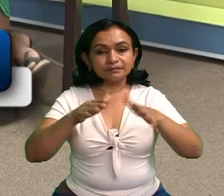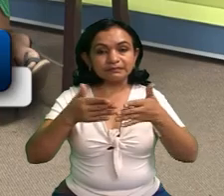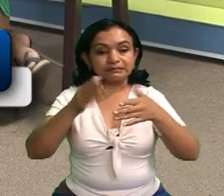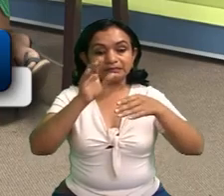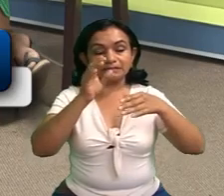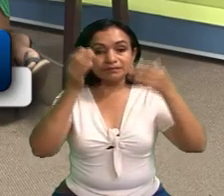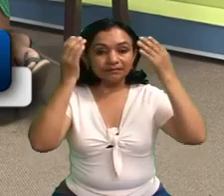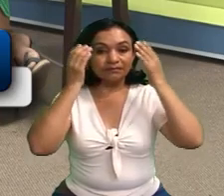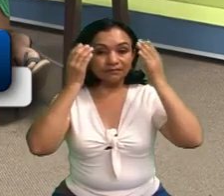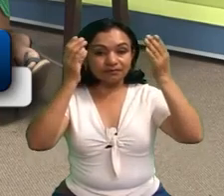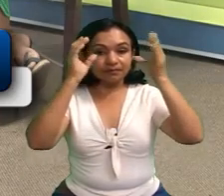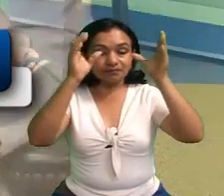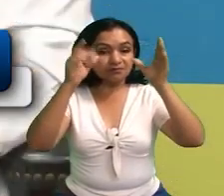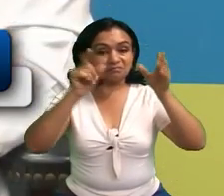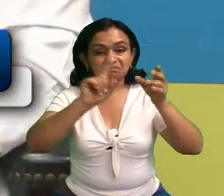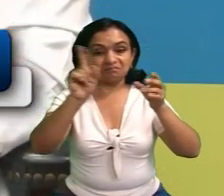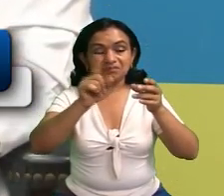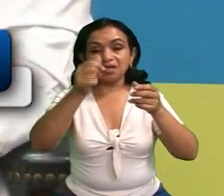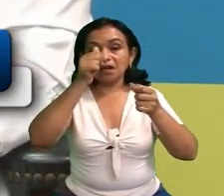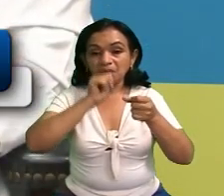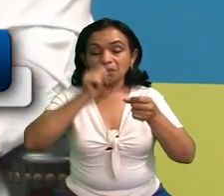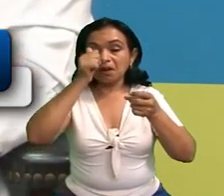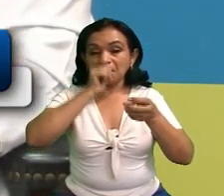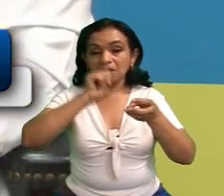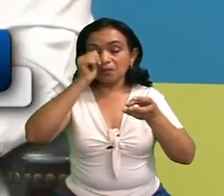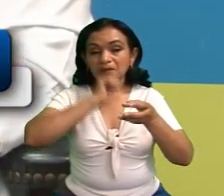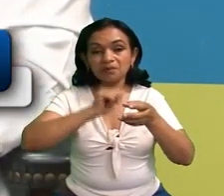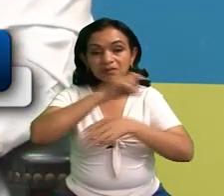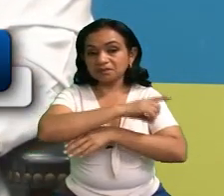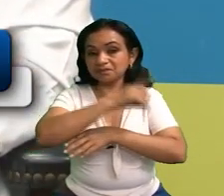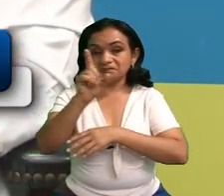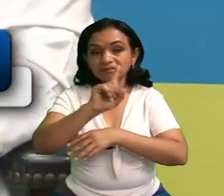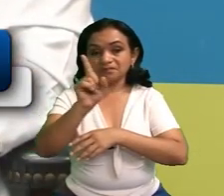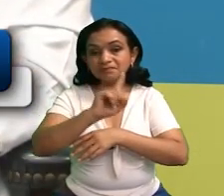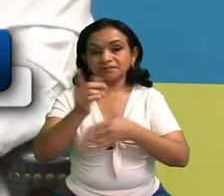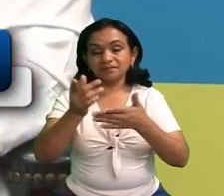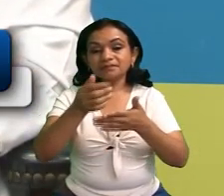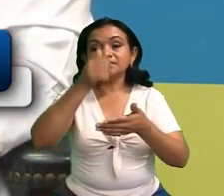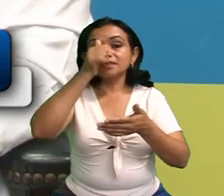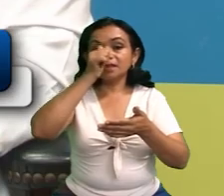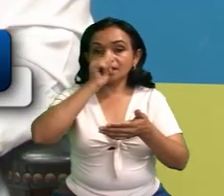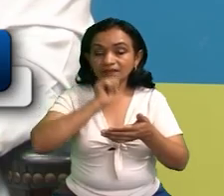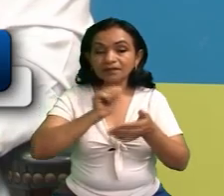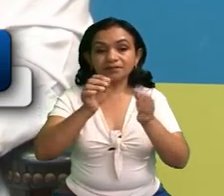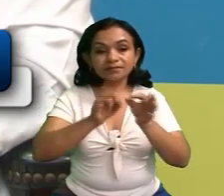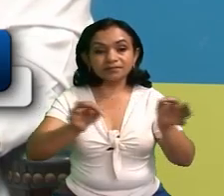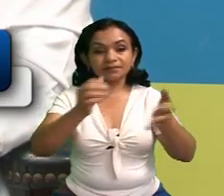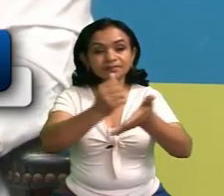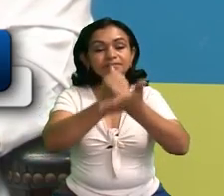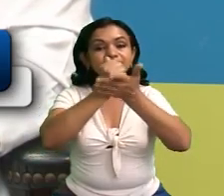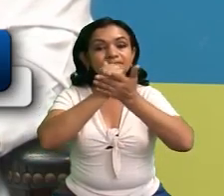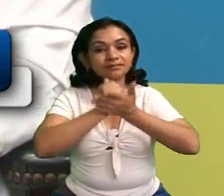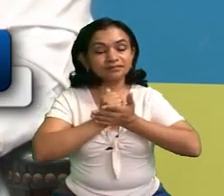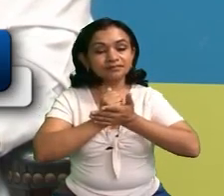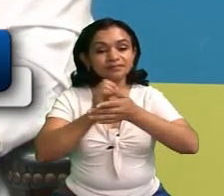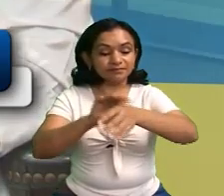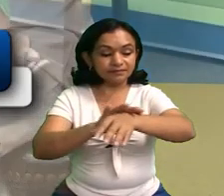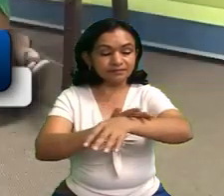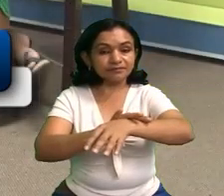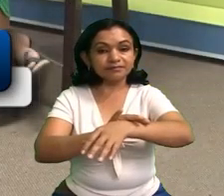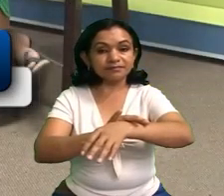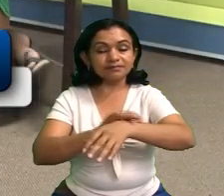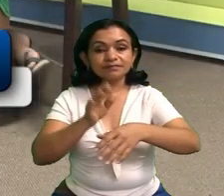la cantidad de agua necesaria al día. Pero sí, el agua también tiene la función de hidratar la piel.